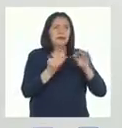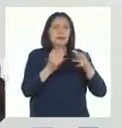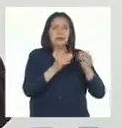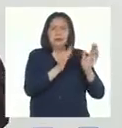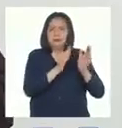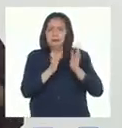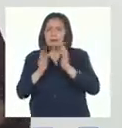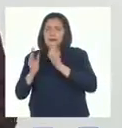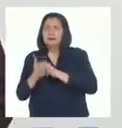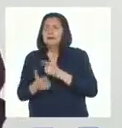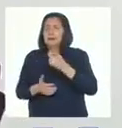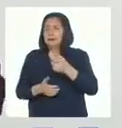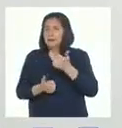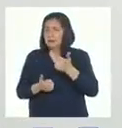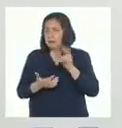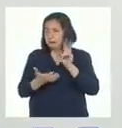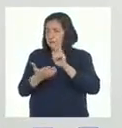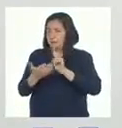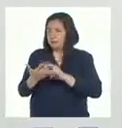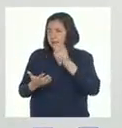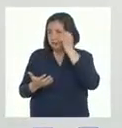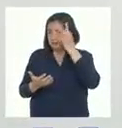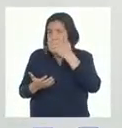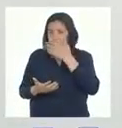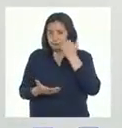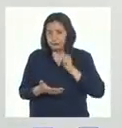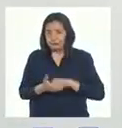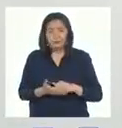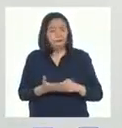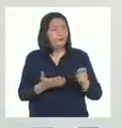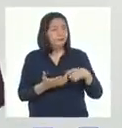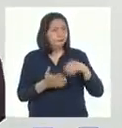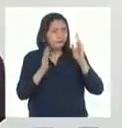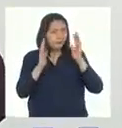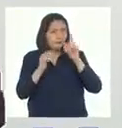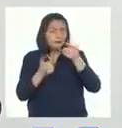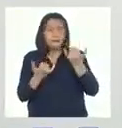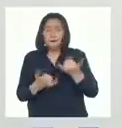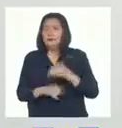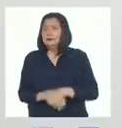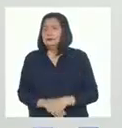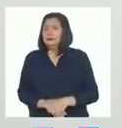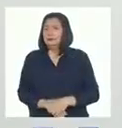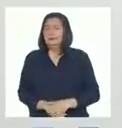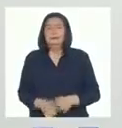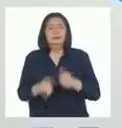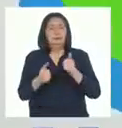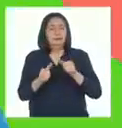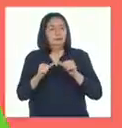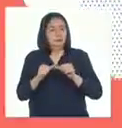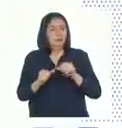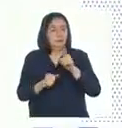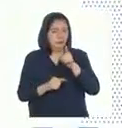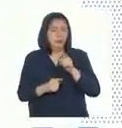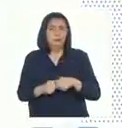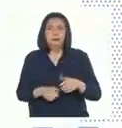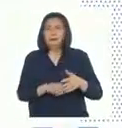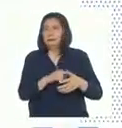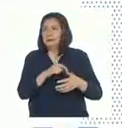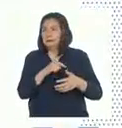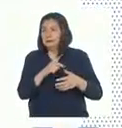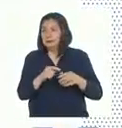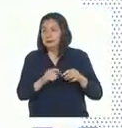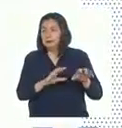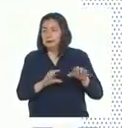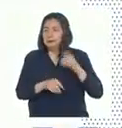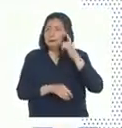el cuento. Y para ser buenos lectores y comprender mejor los textos que escuchamos, como en este caso, es bueno seguir estos pasos.